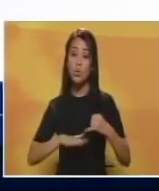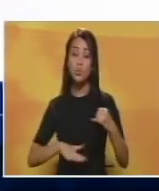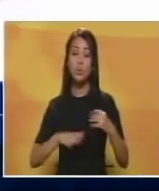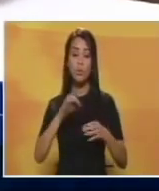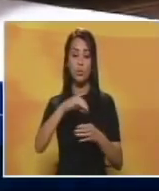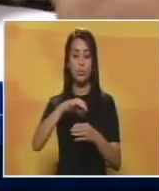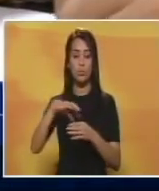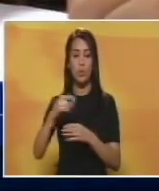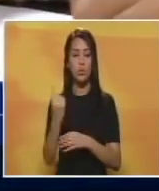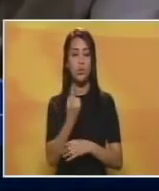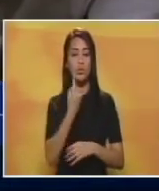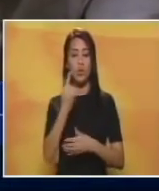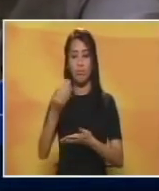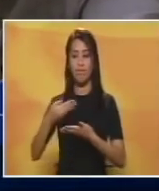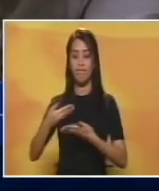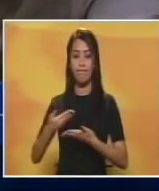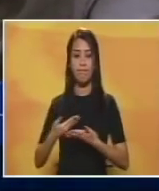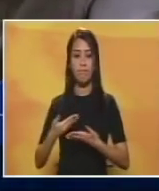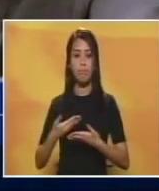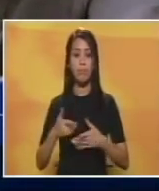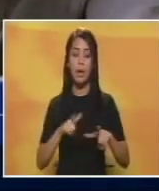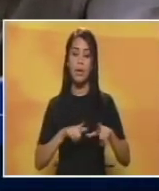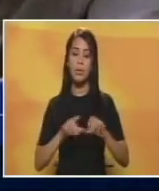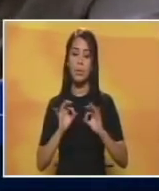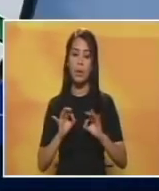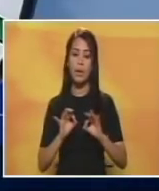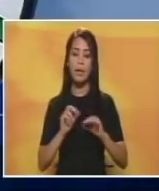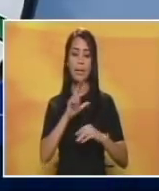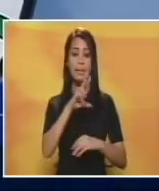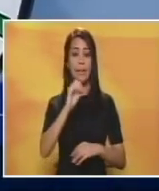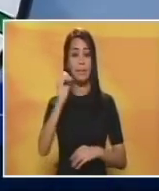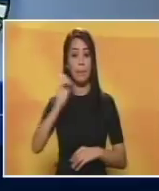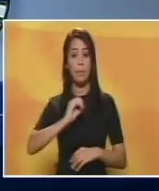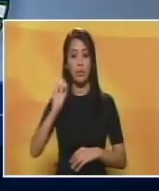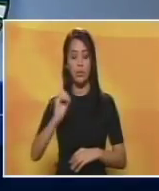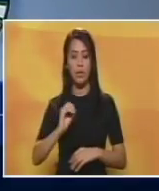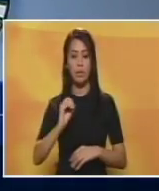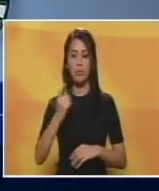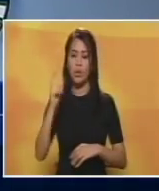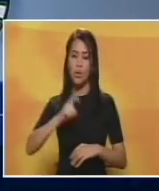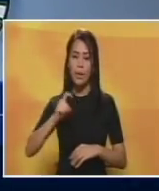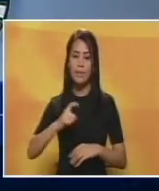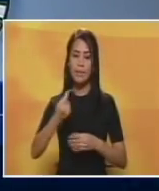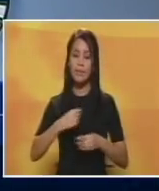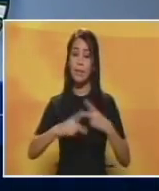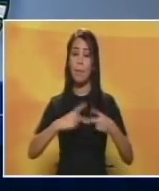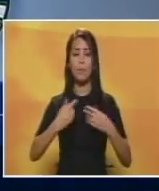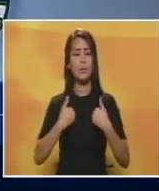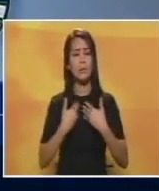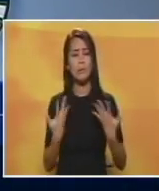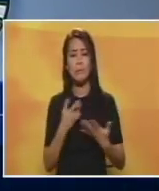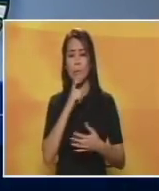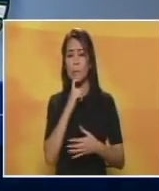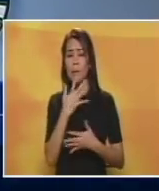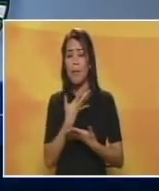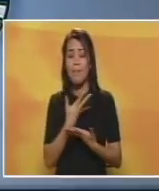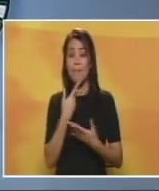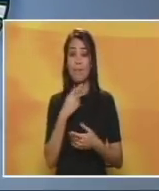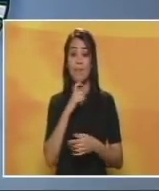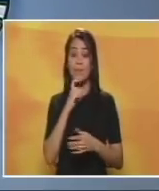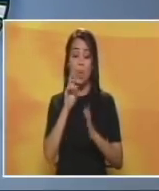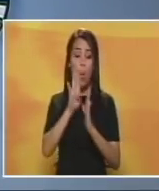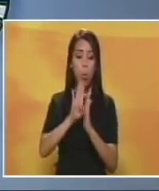siembra solo se recibieron de la estatal Agropatria 30% de los suministros, por lo que la producción sufrió una caída abismal que